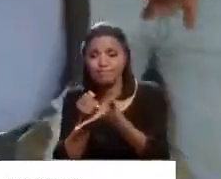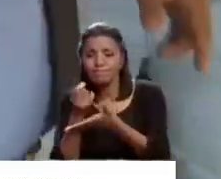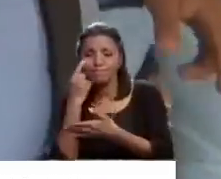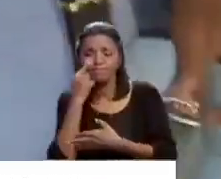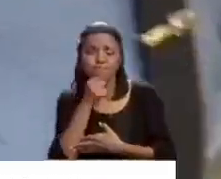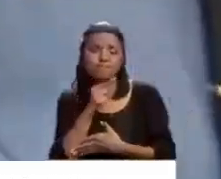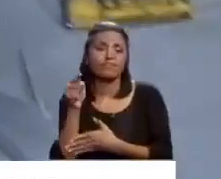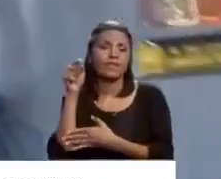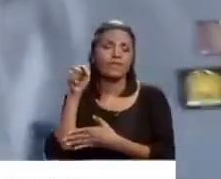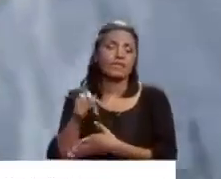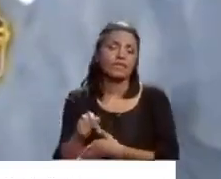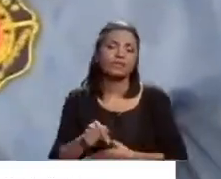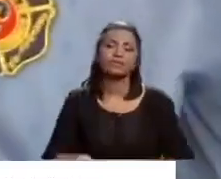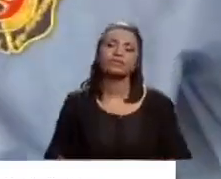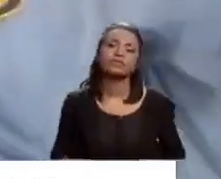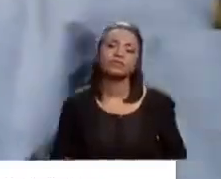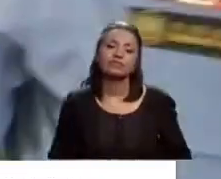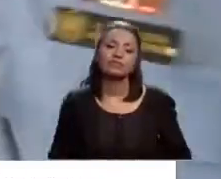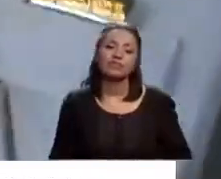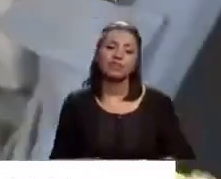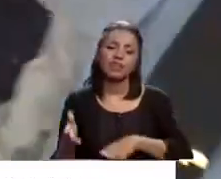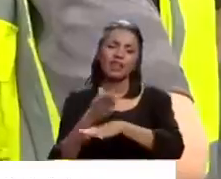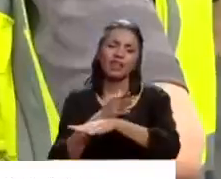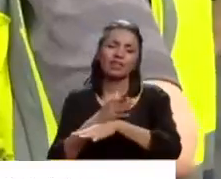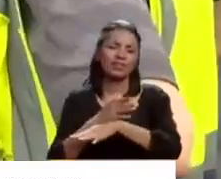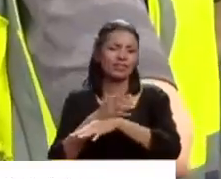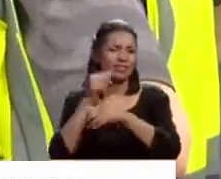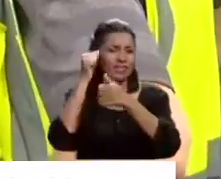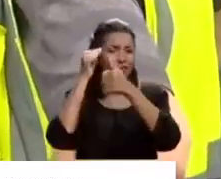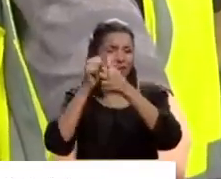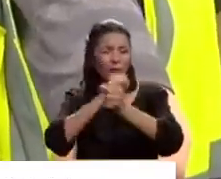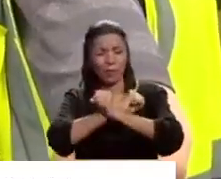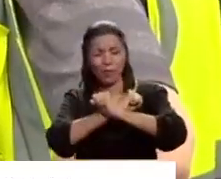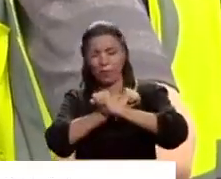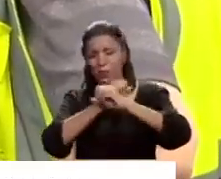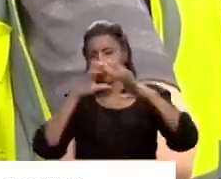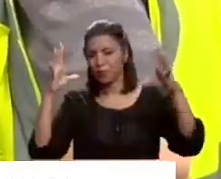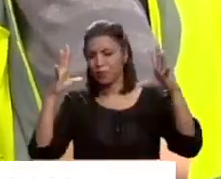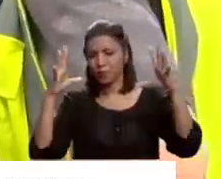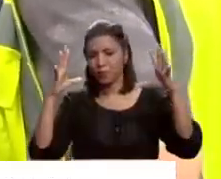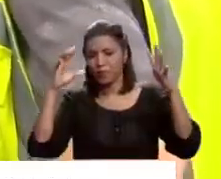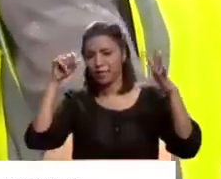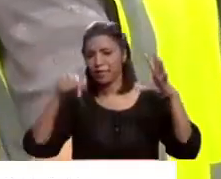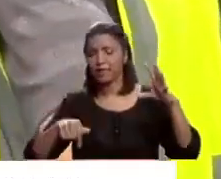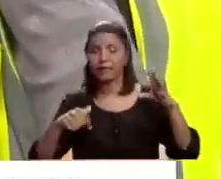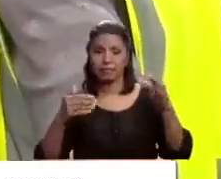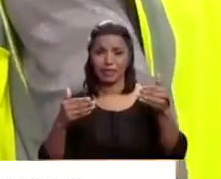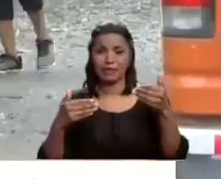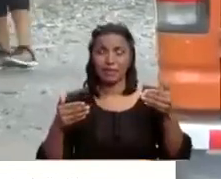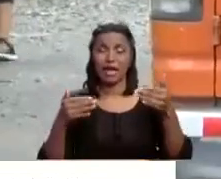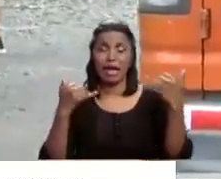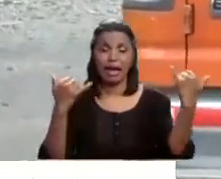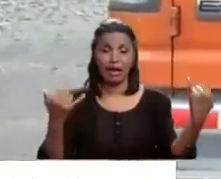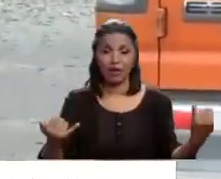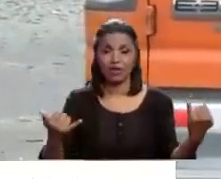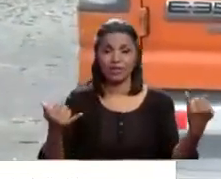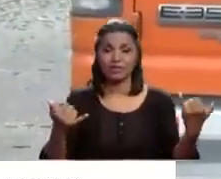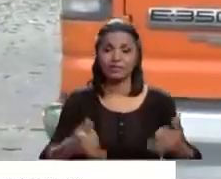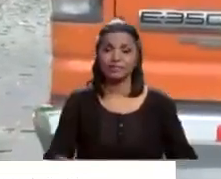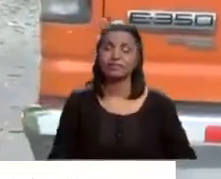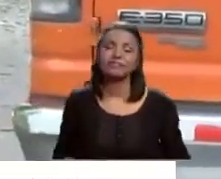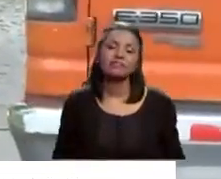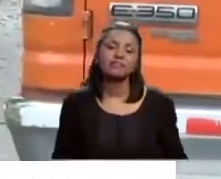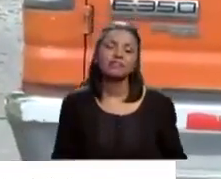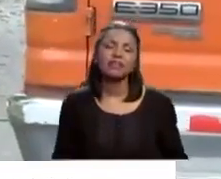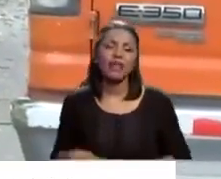edificio Urbana, que el 1 de noviembre registró una explosión, una de las más fuertes que ha ocurrido en la ciudad de Panamá. Sin embargo, antes de entrar a profundidad